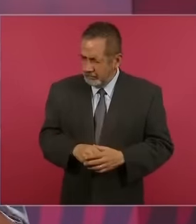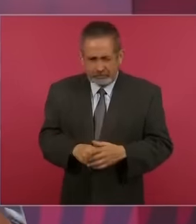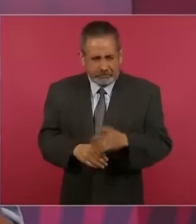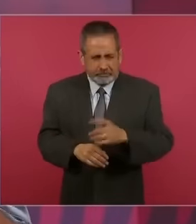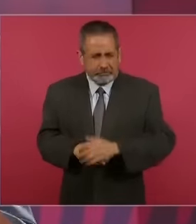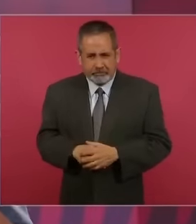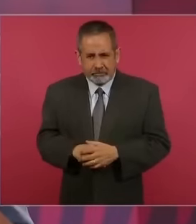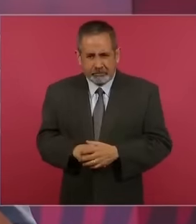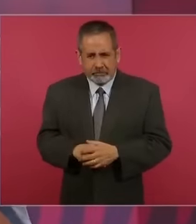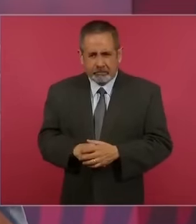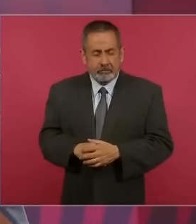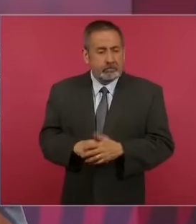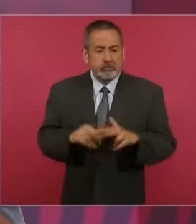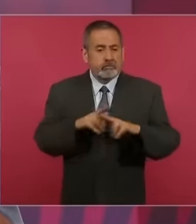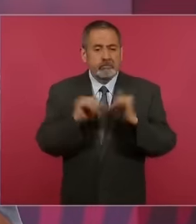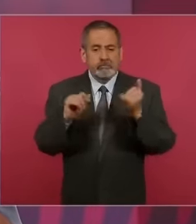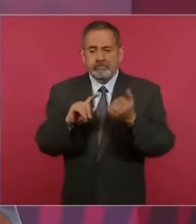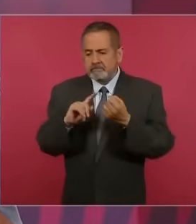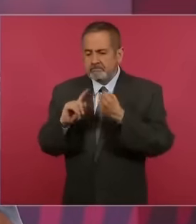Pero nadie se había atrevido